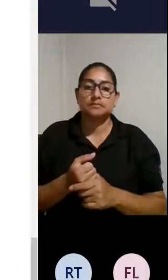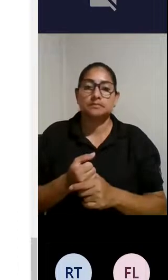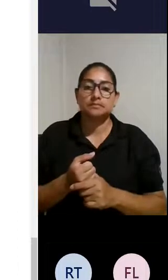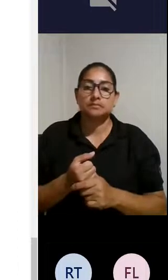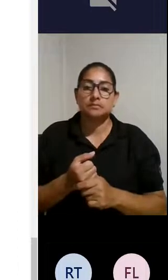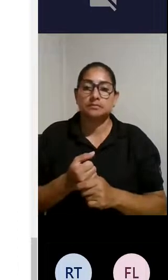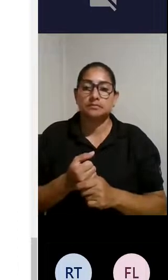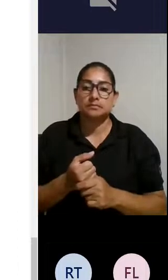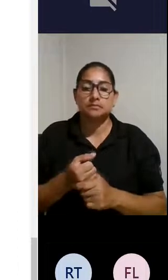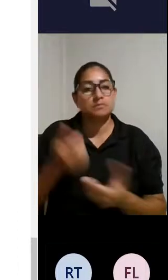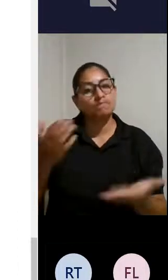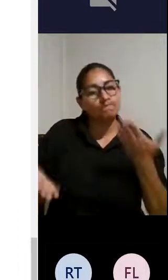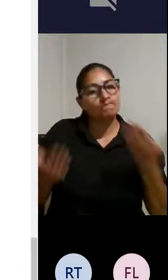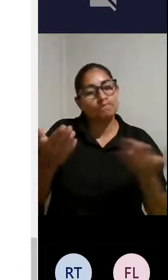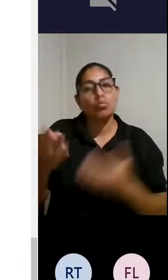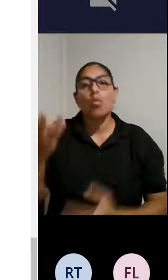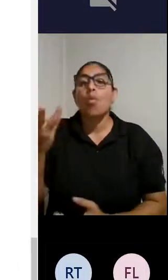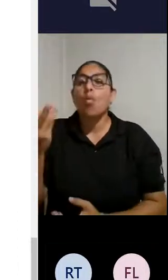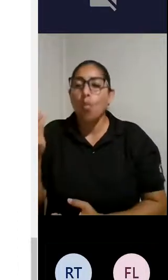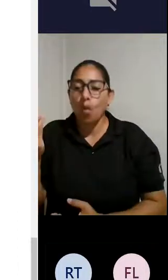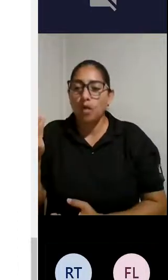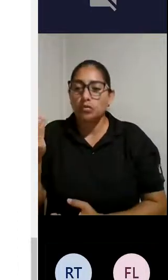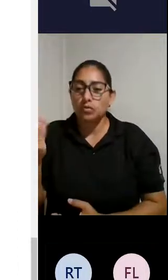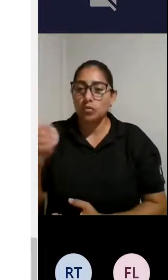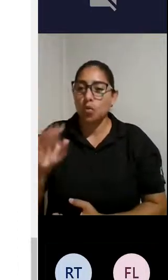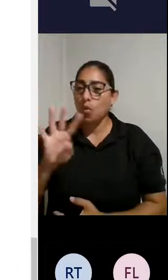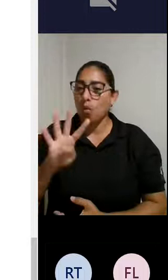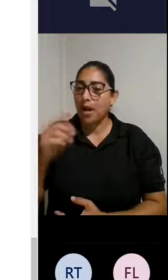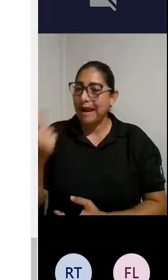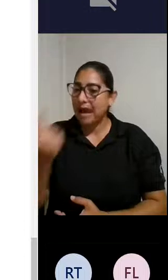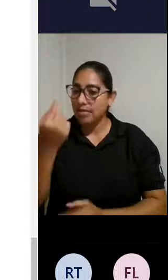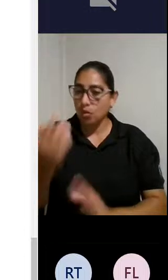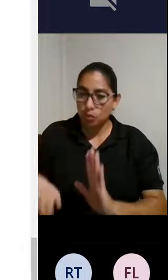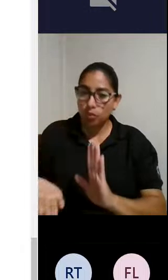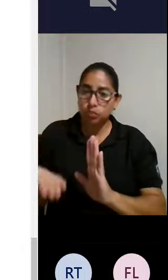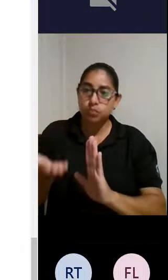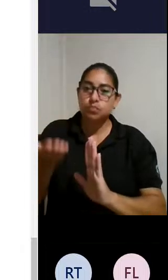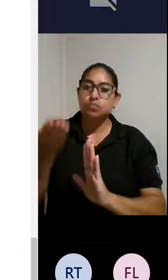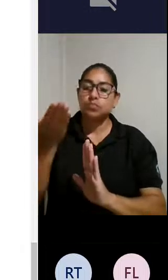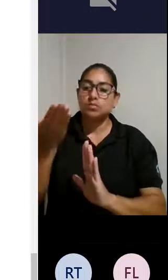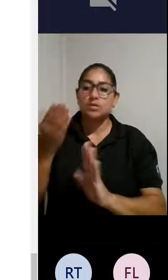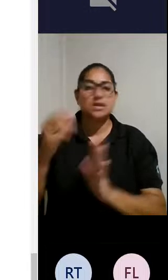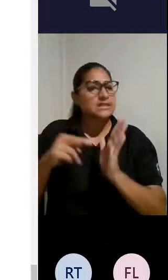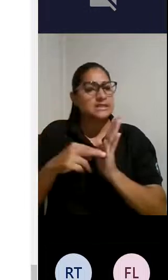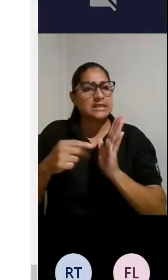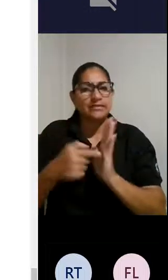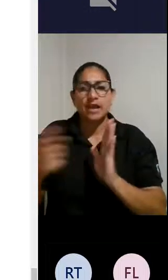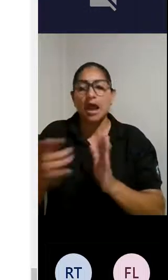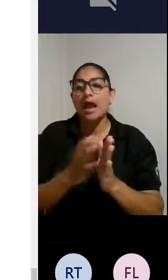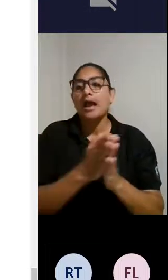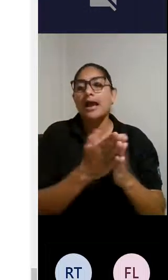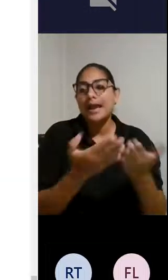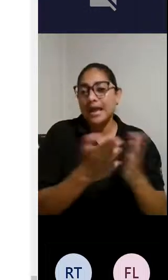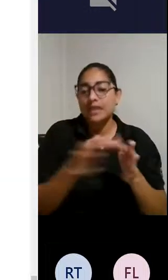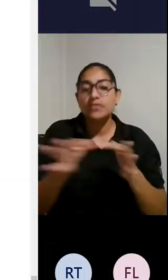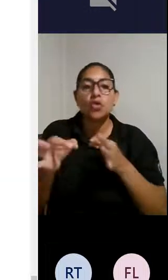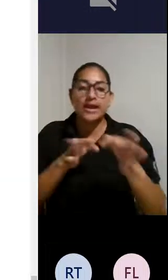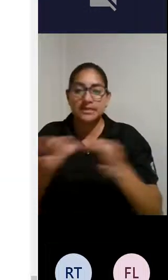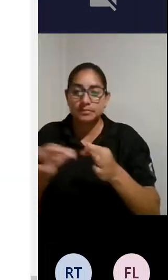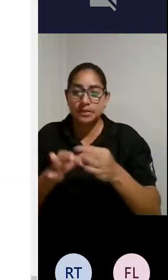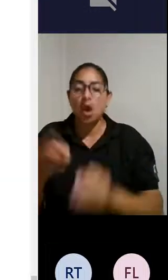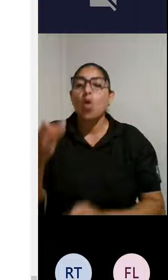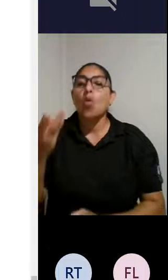en promedio, ¿cuánto está aumentando cada unidad? Entonces, el libro nos define la tasa de